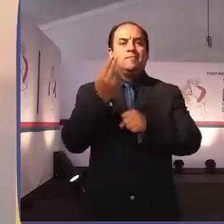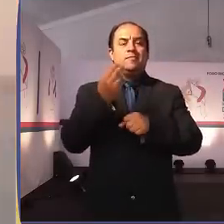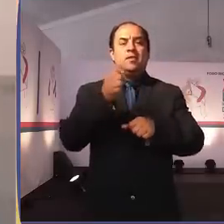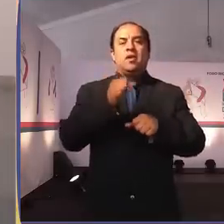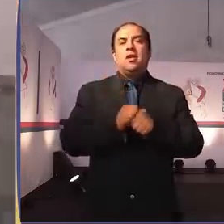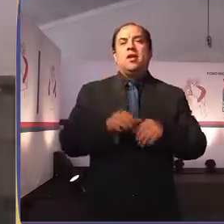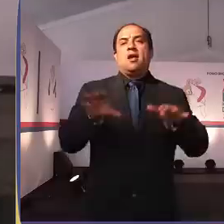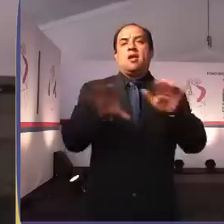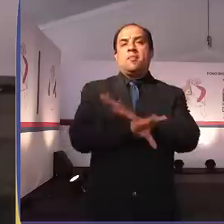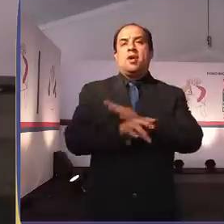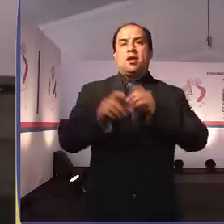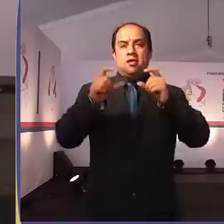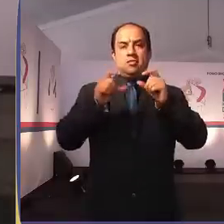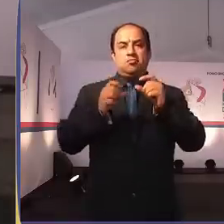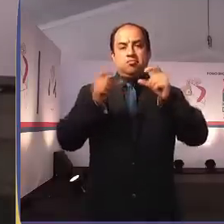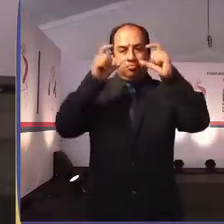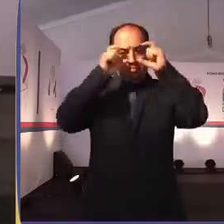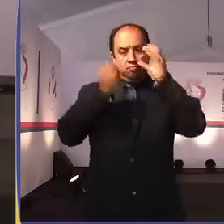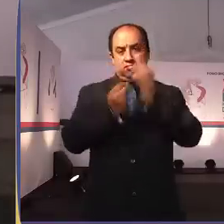lentes.